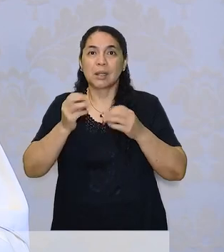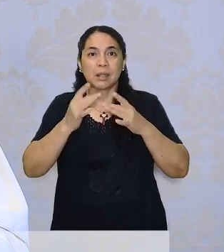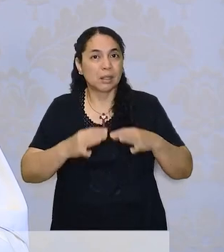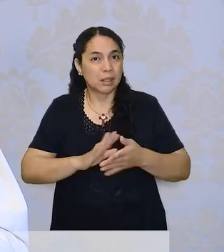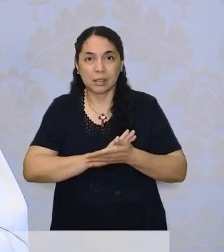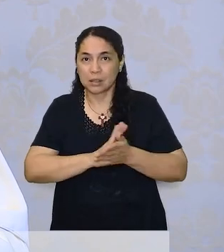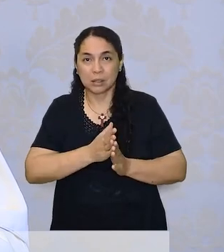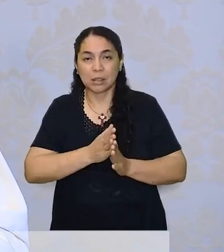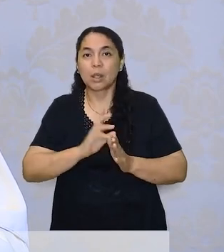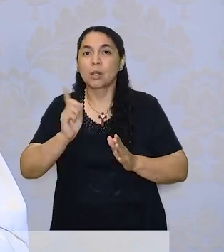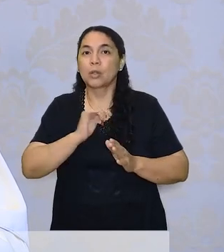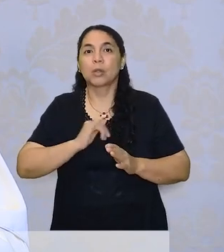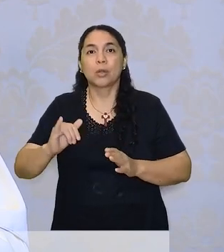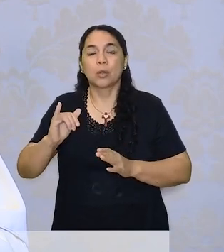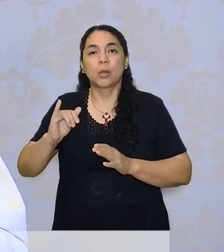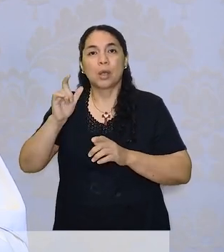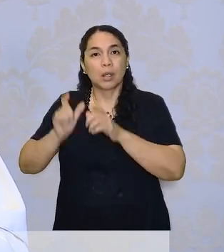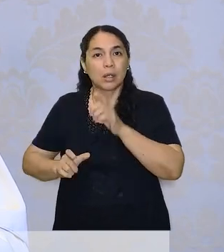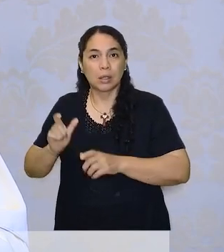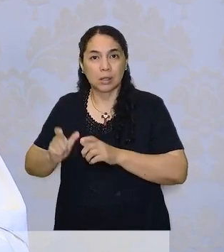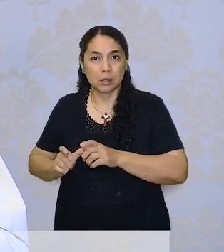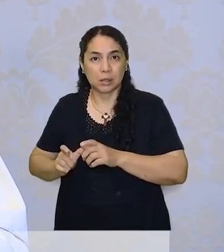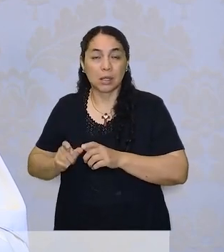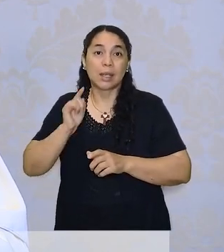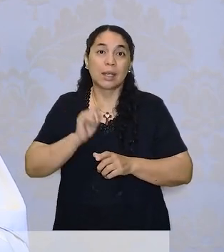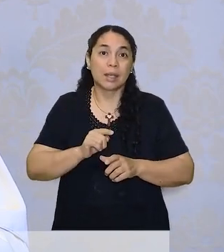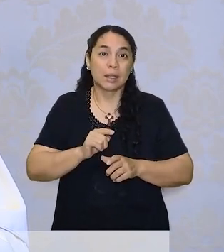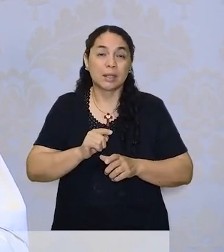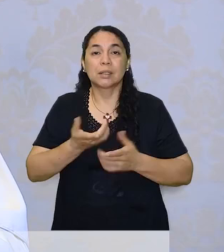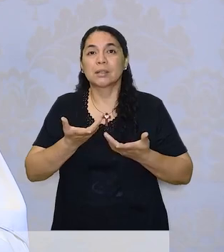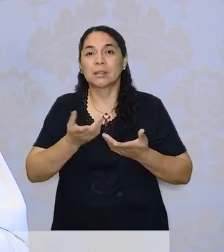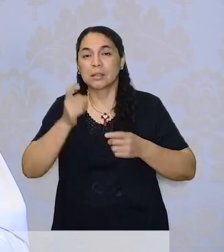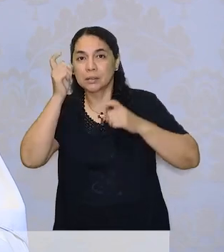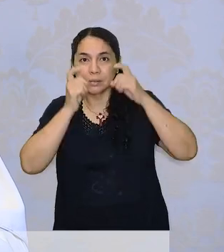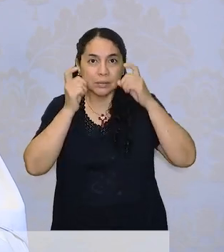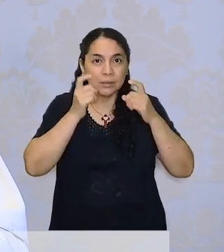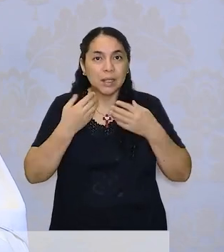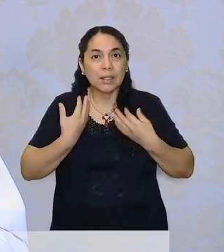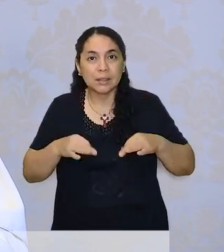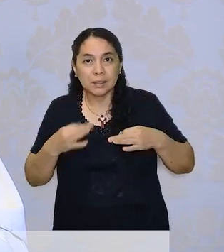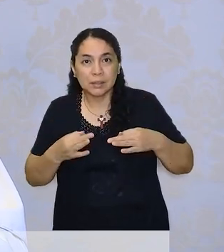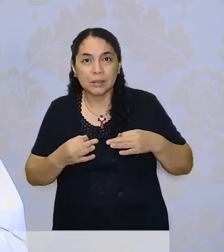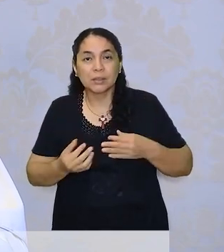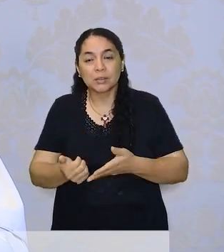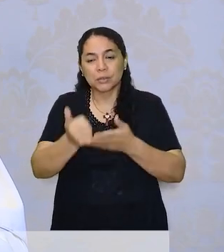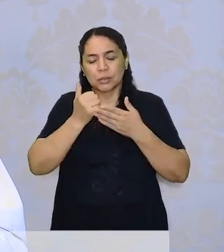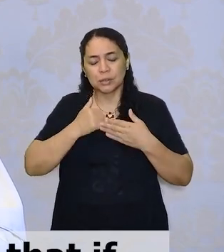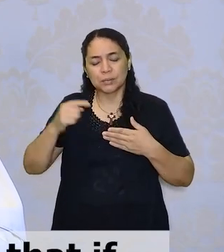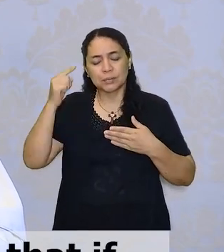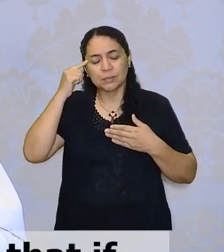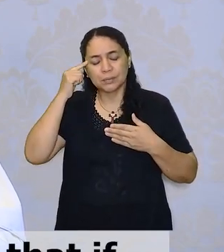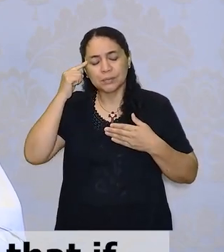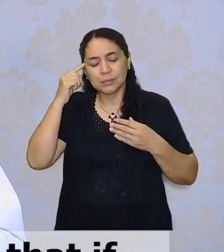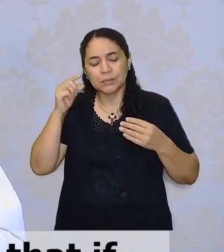puede desbaratar porque no responde a un designio humano. Estos gestos sencillos